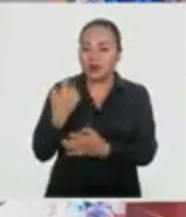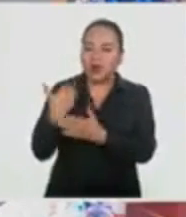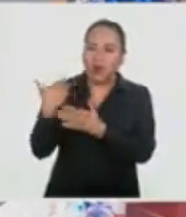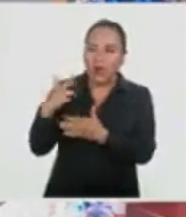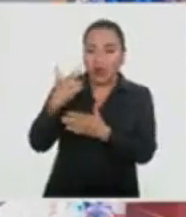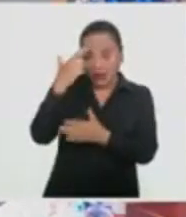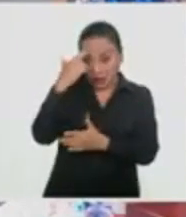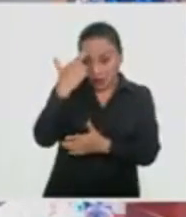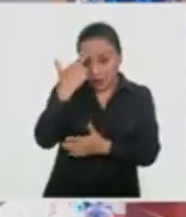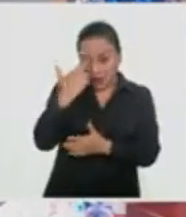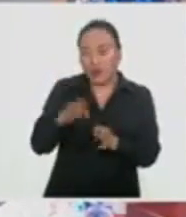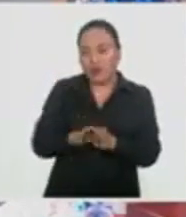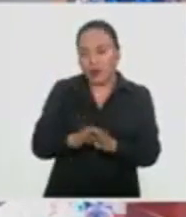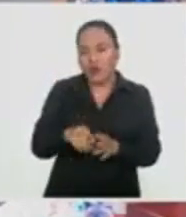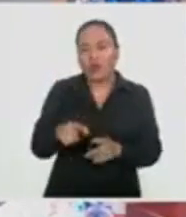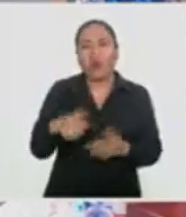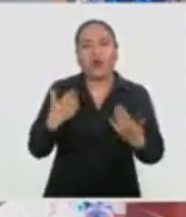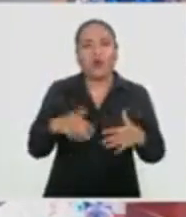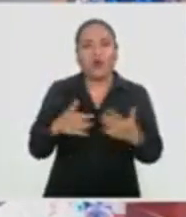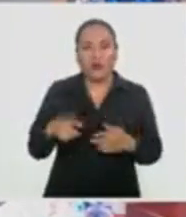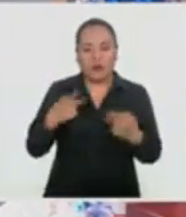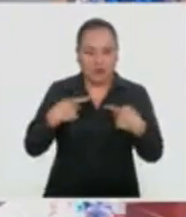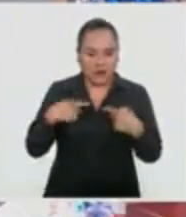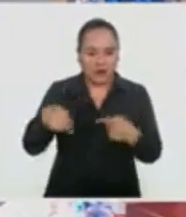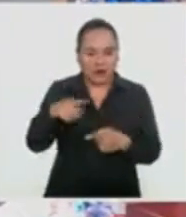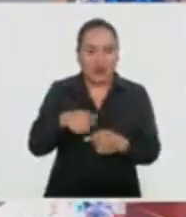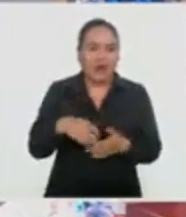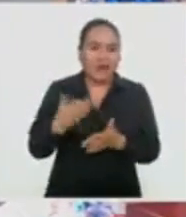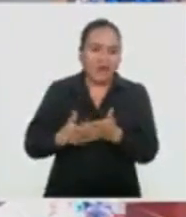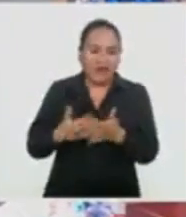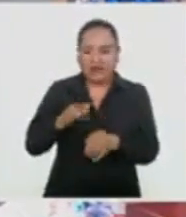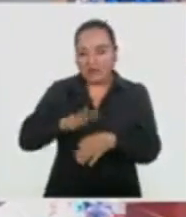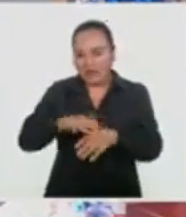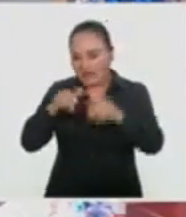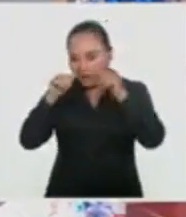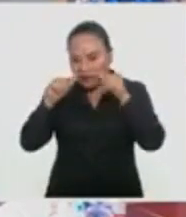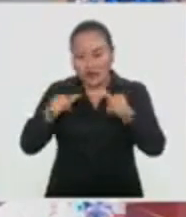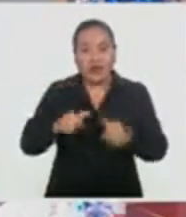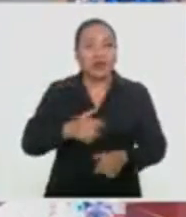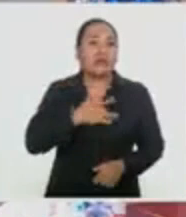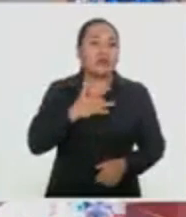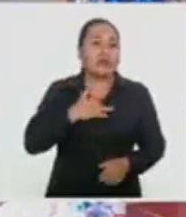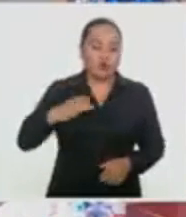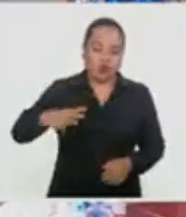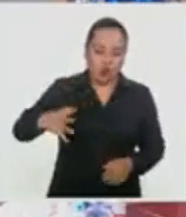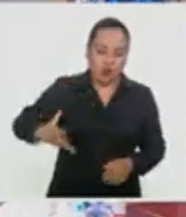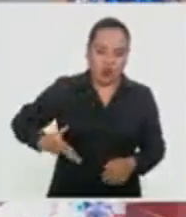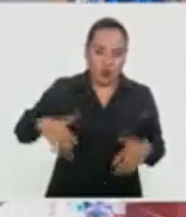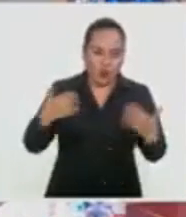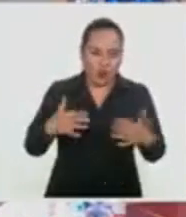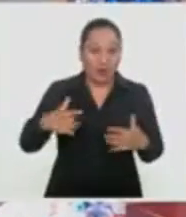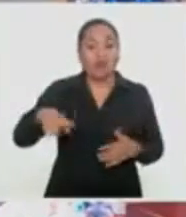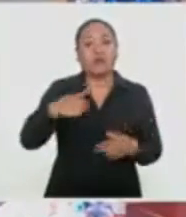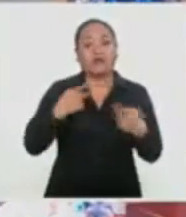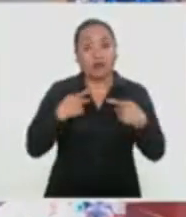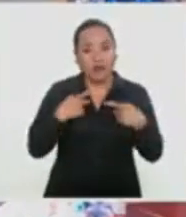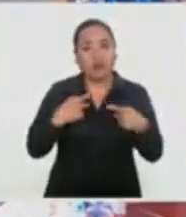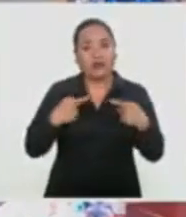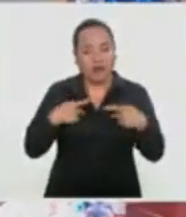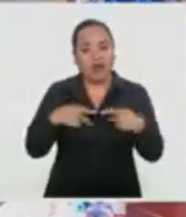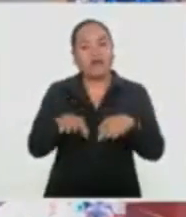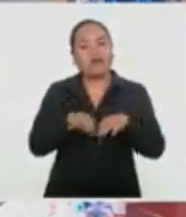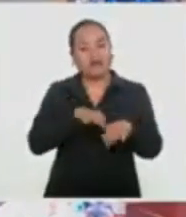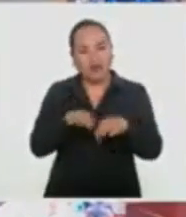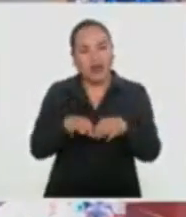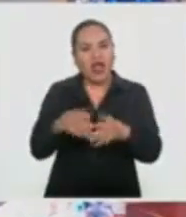deuda histórica, pero también nos enorgullecemos de aquellos que con su osadía denunciaron